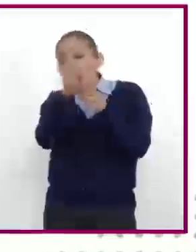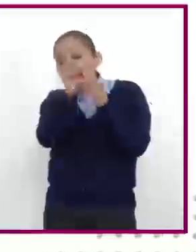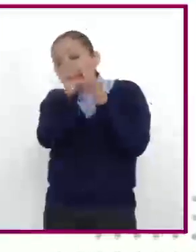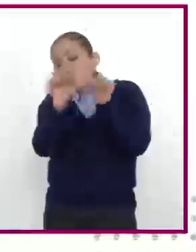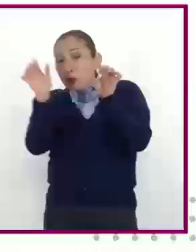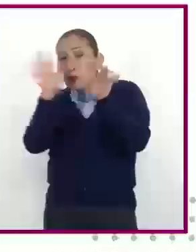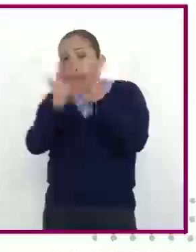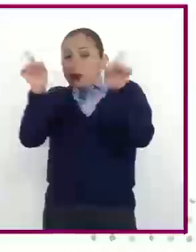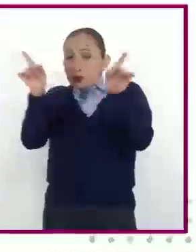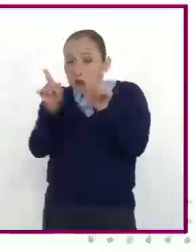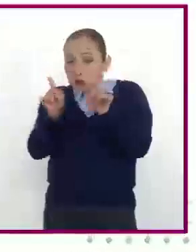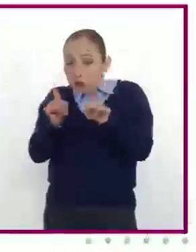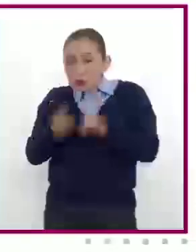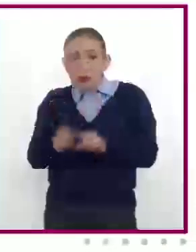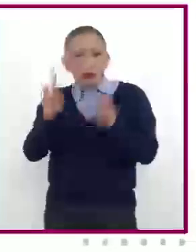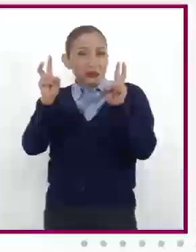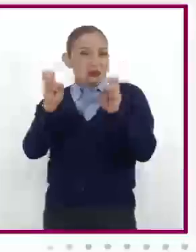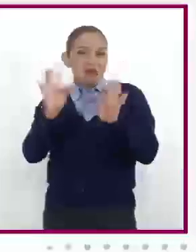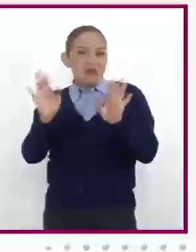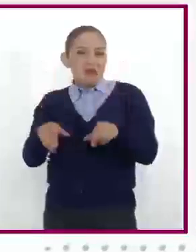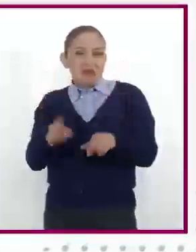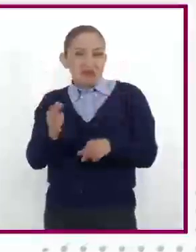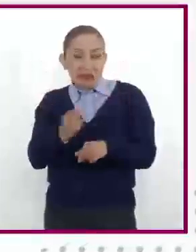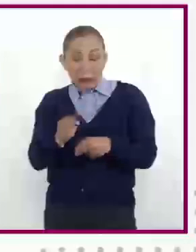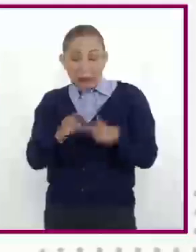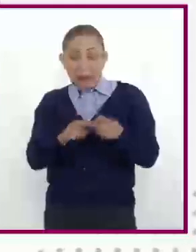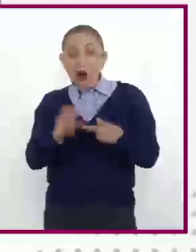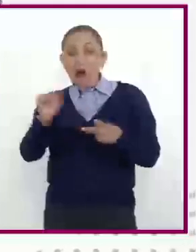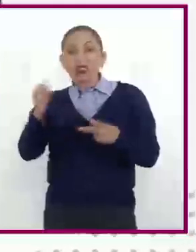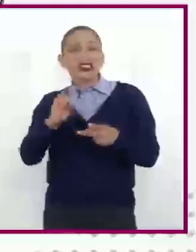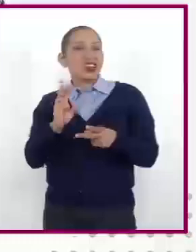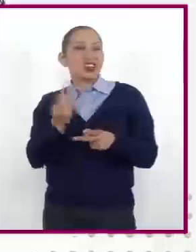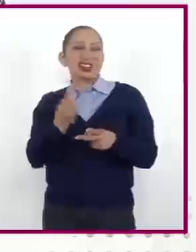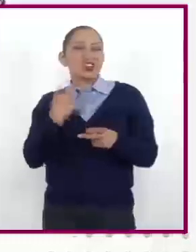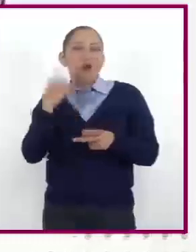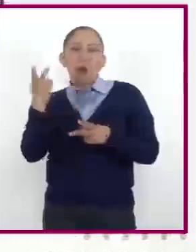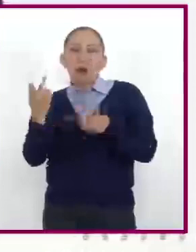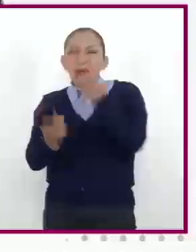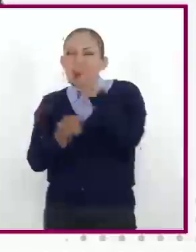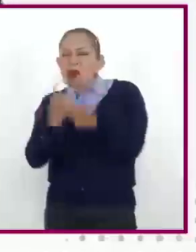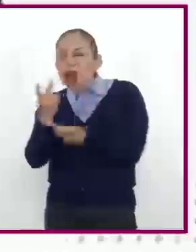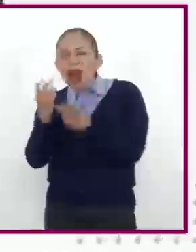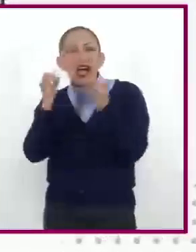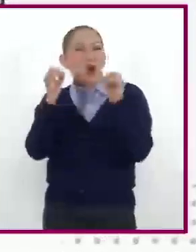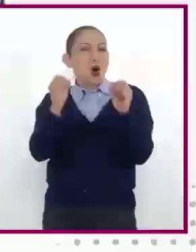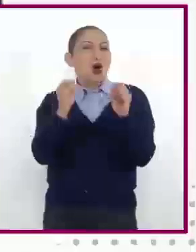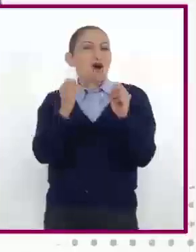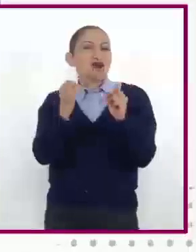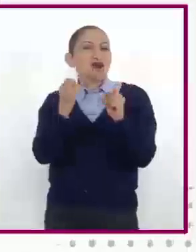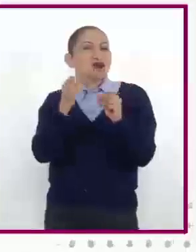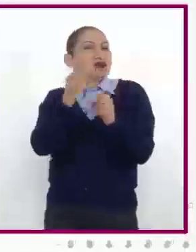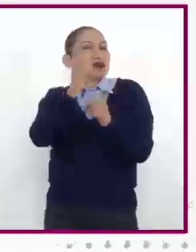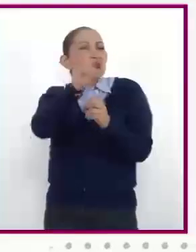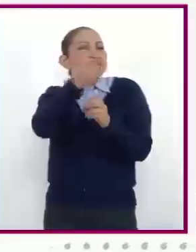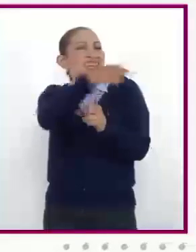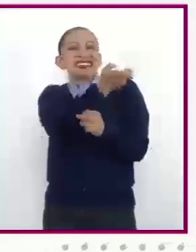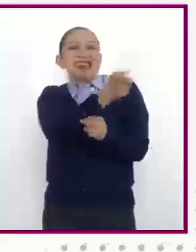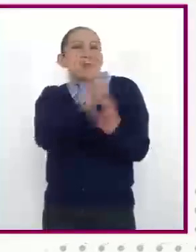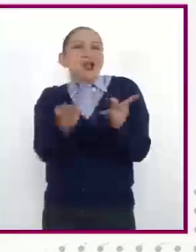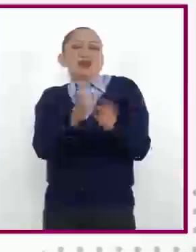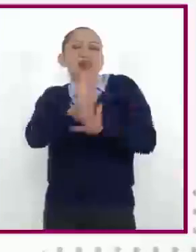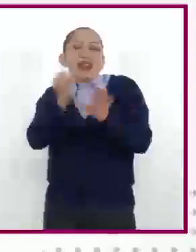aspectos más específicos del mismo, que no es necesario hacer preguntas o que cualquier pregunta es buena para comenzar a